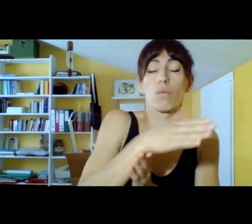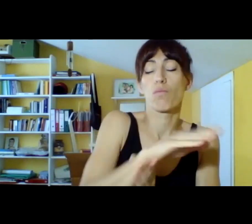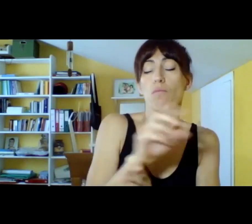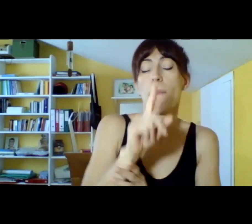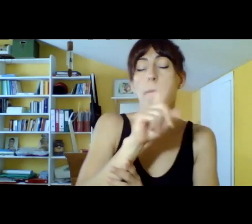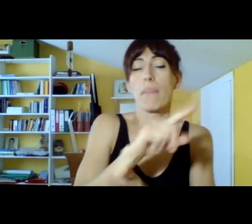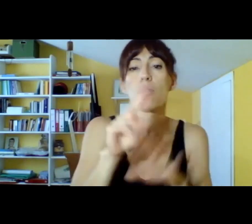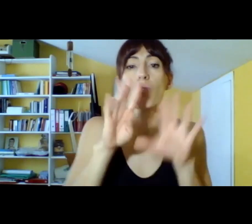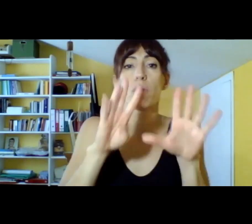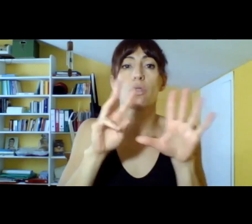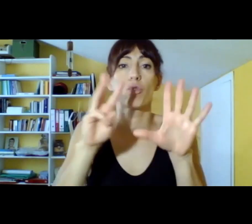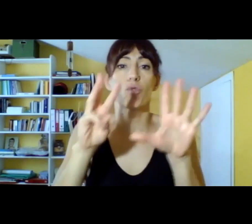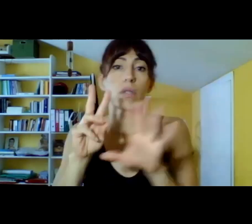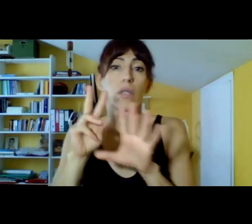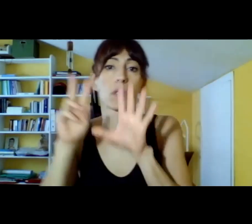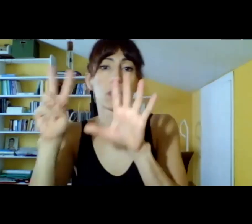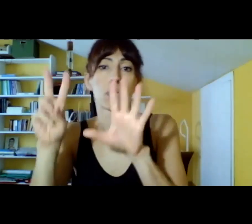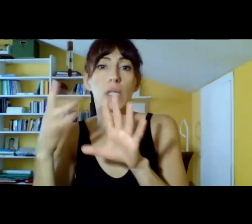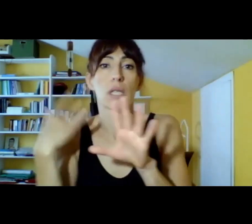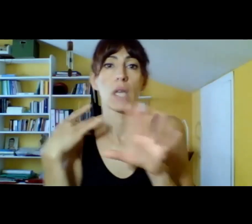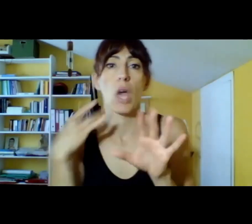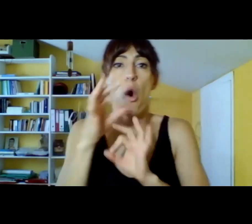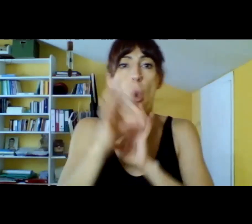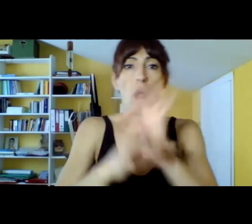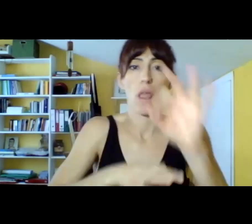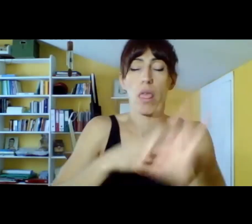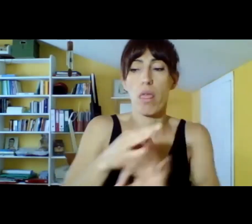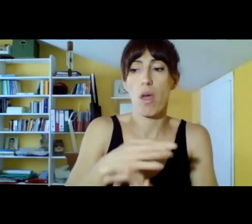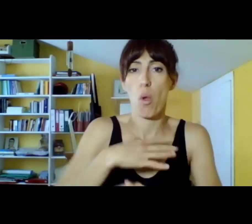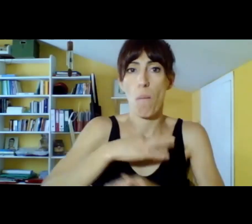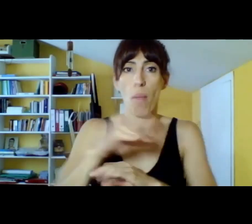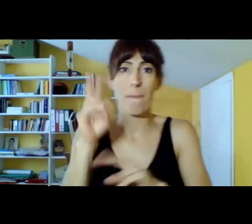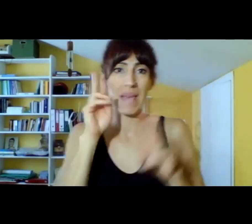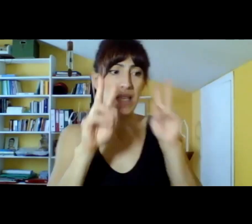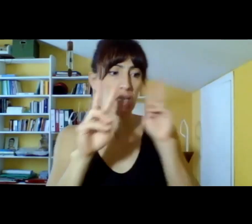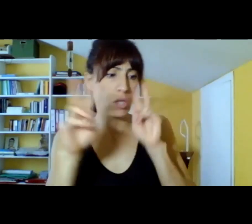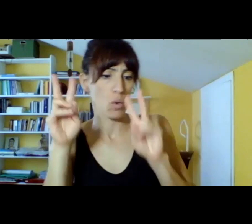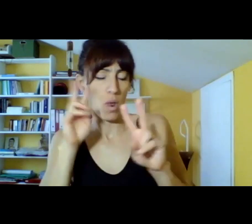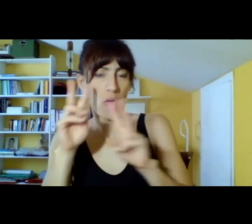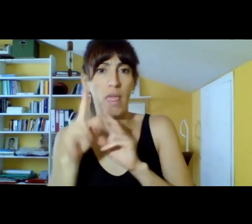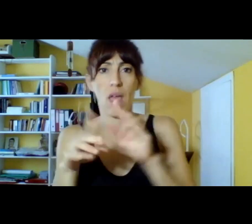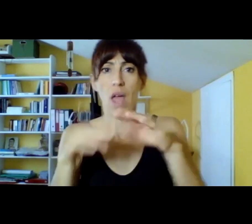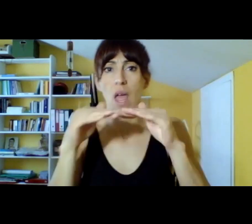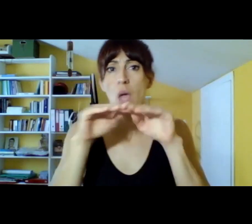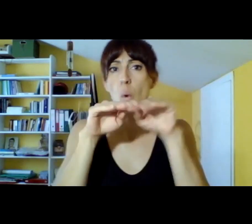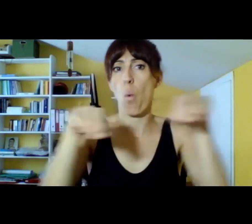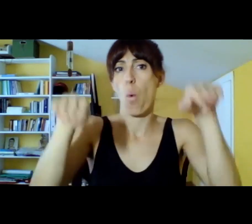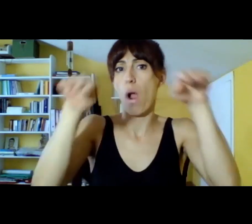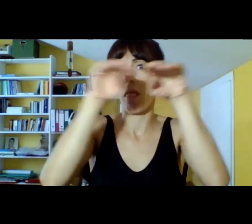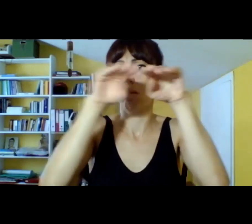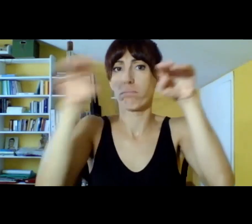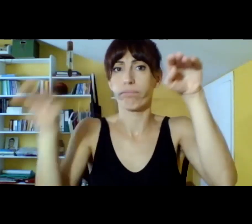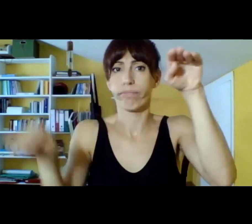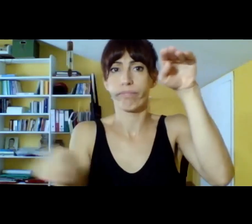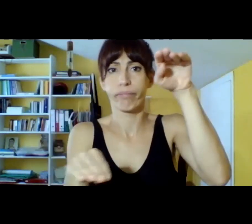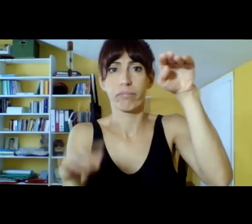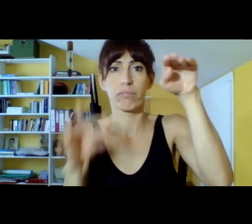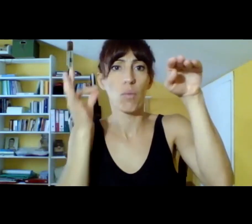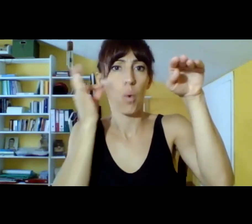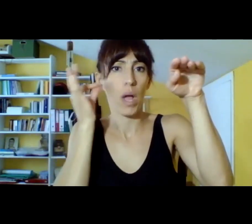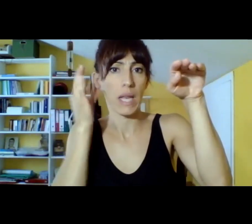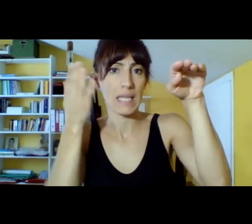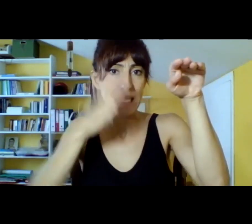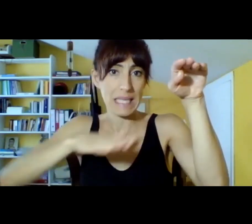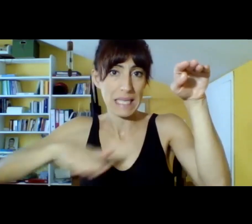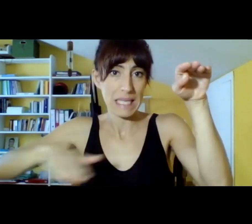1987 se organizaron para poder visibilizar las desigualdades en el acceso a la salud de mujeres y niñas. Y no queríamos